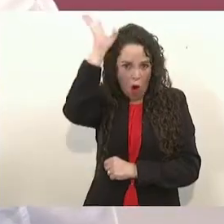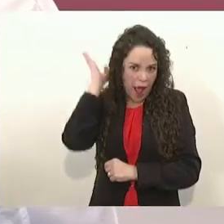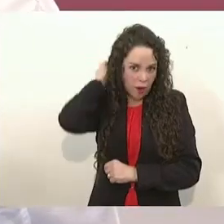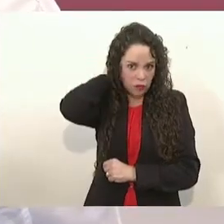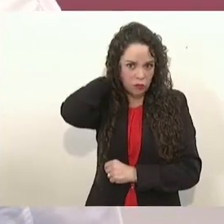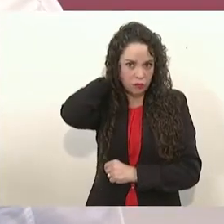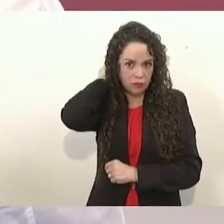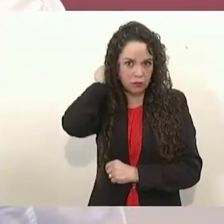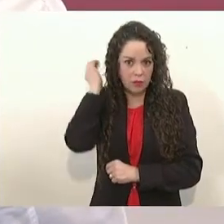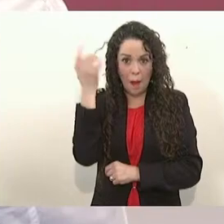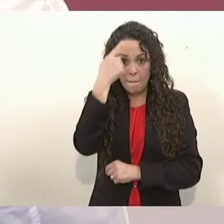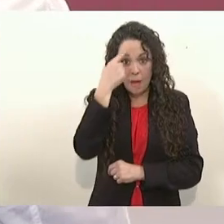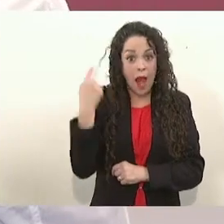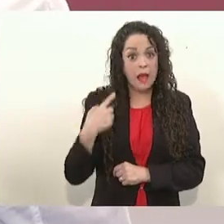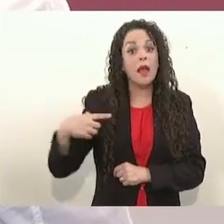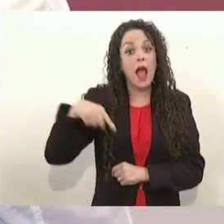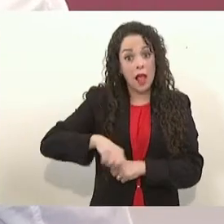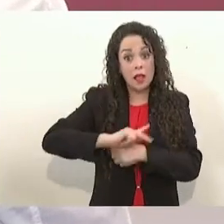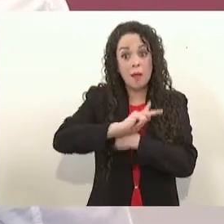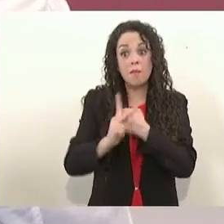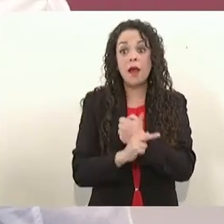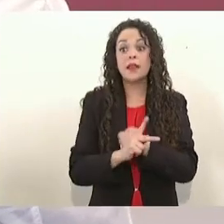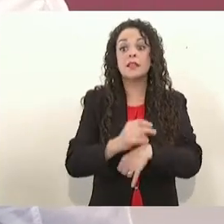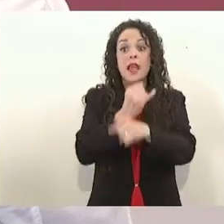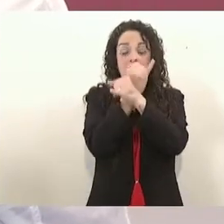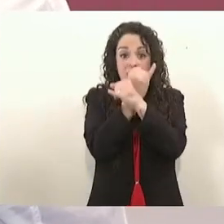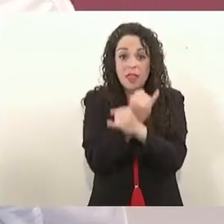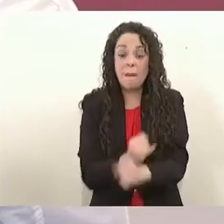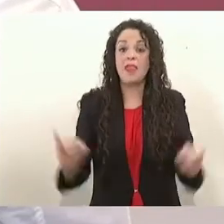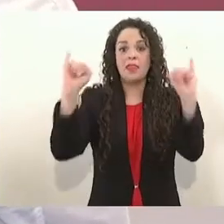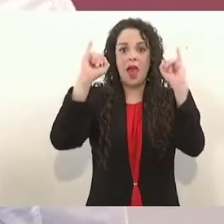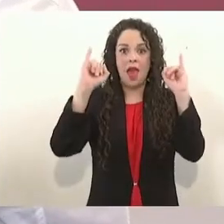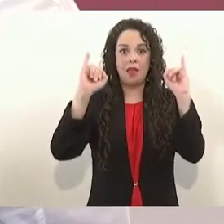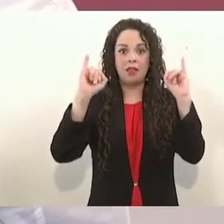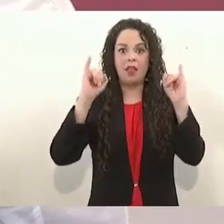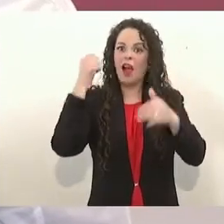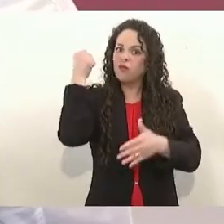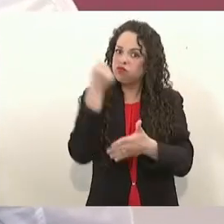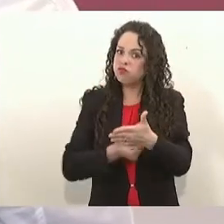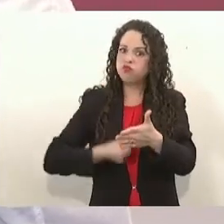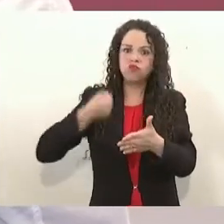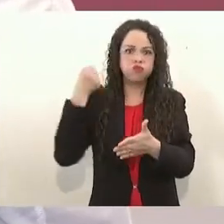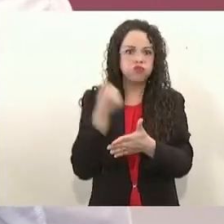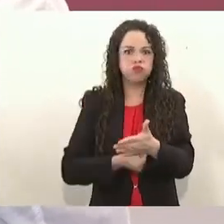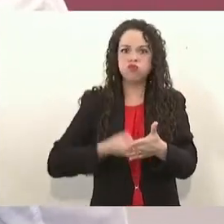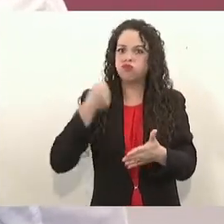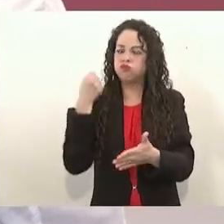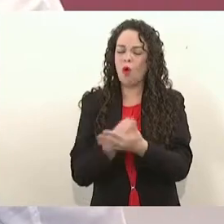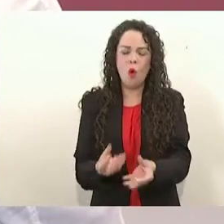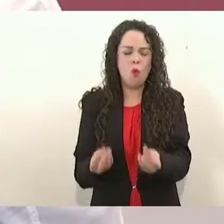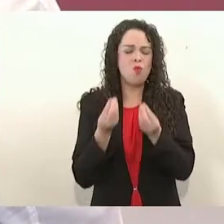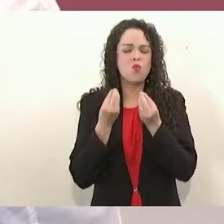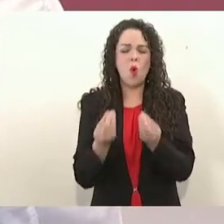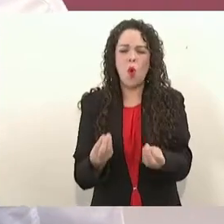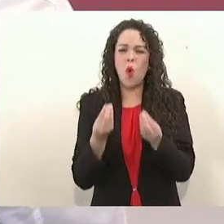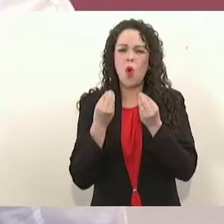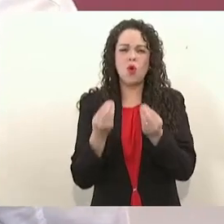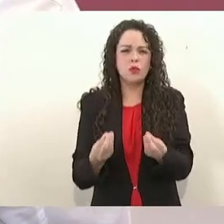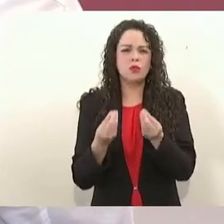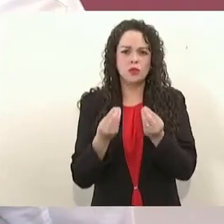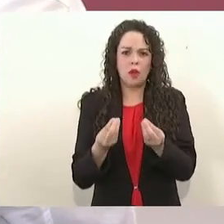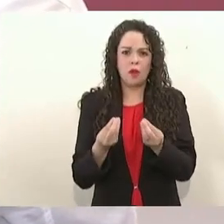solo lucharon por eso, que fue bastante después de 3 siglos